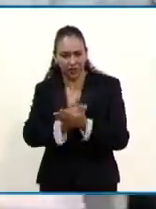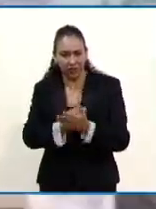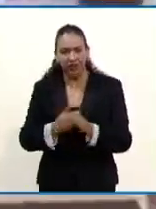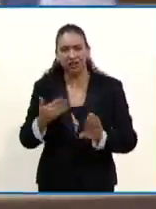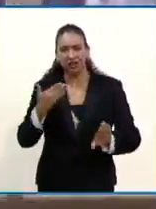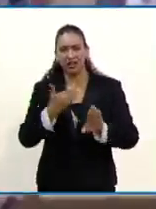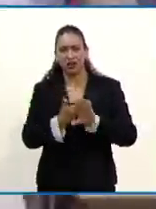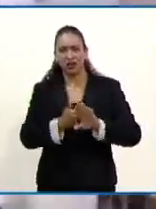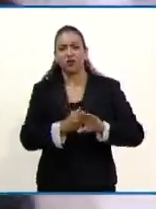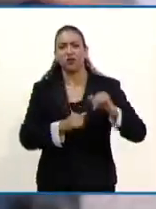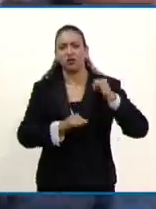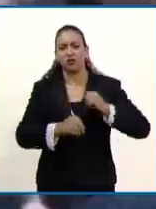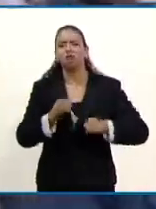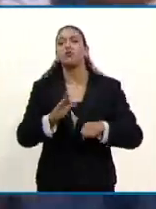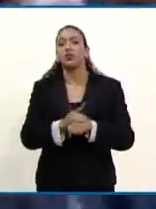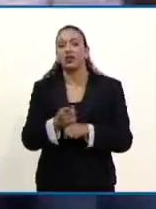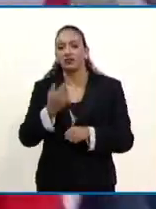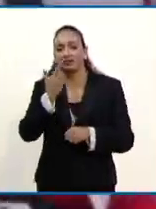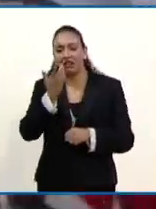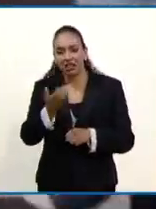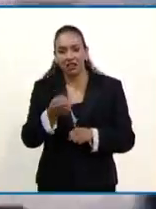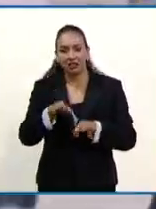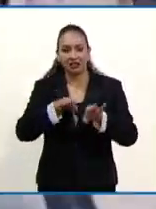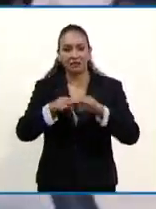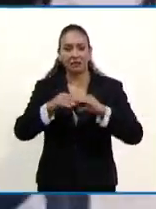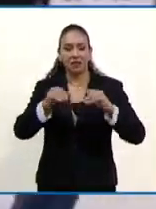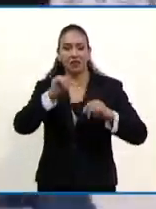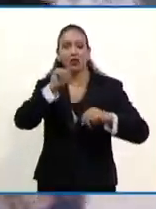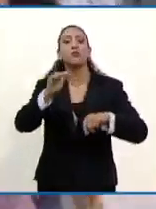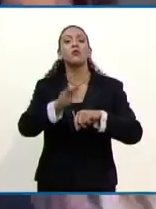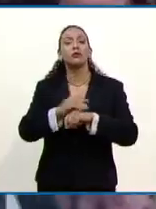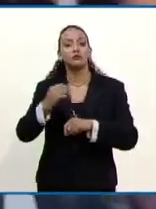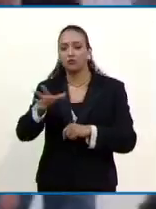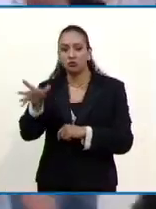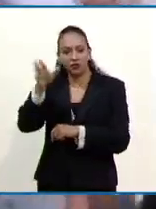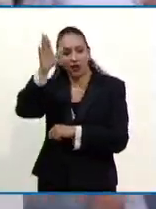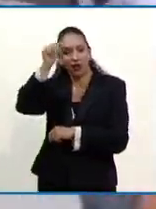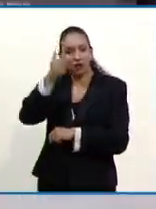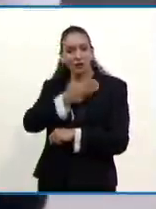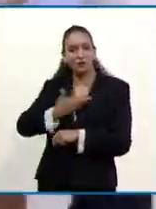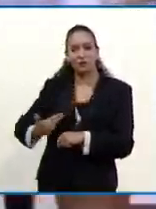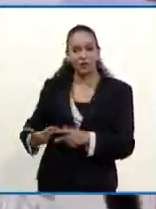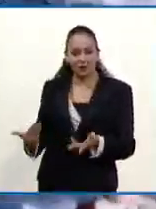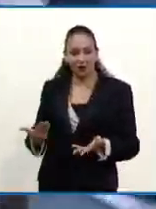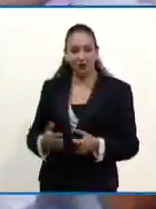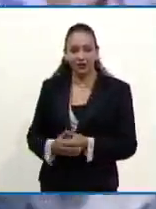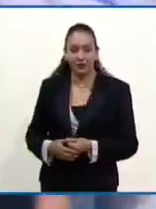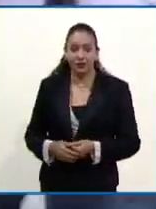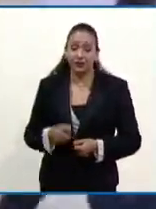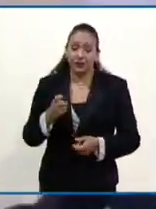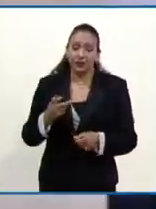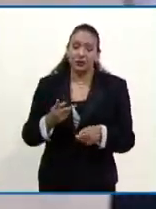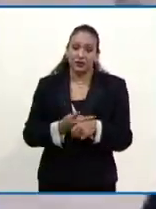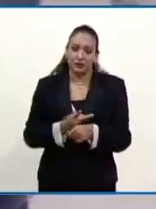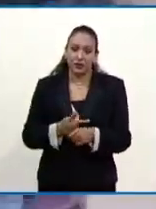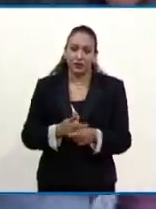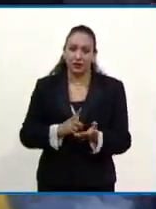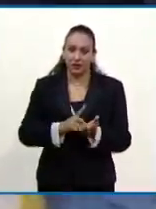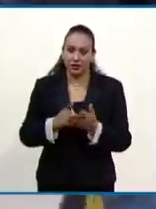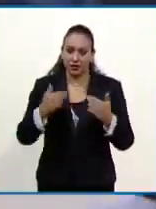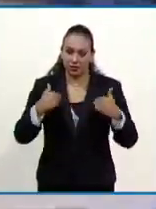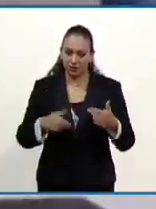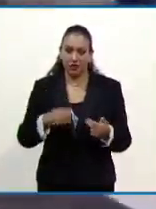suspender labores como medida para defender la división de poderes y de rechazo a la reforma, lo que viola diversas